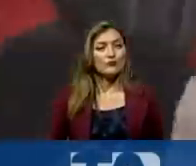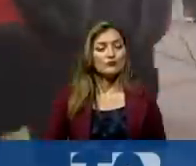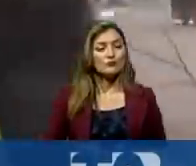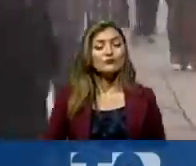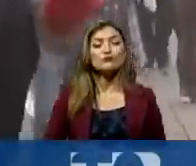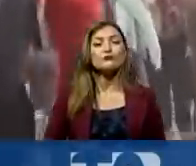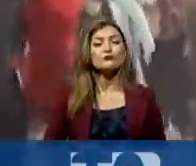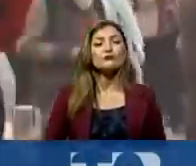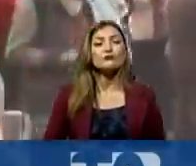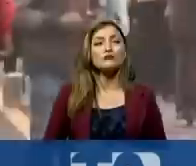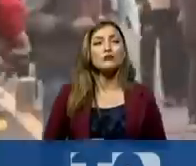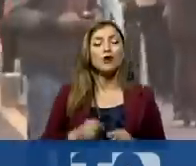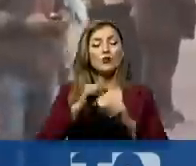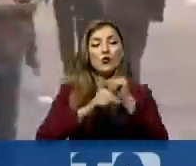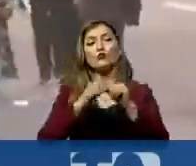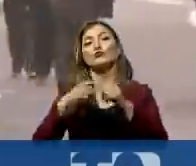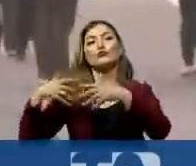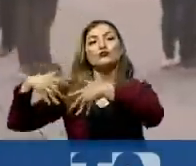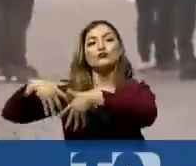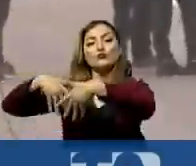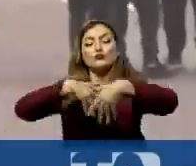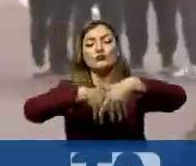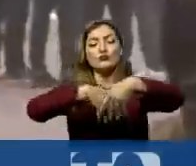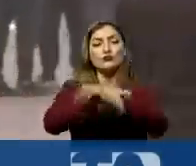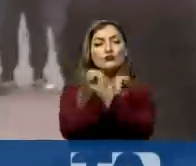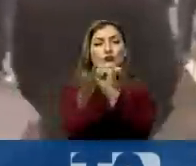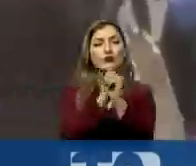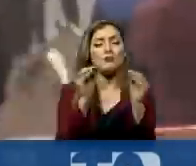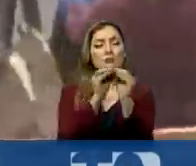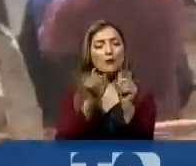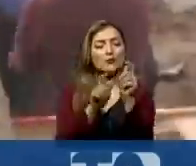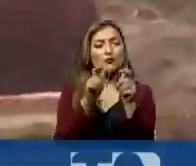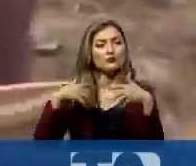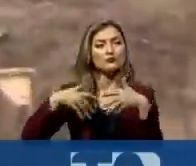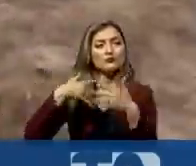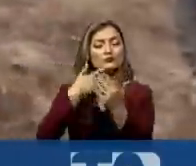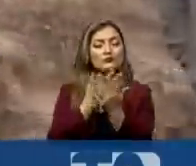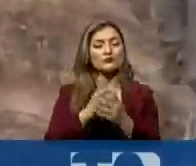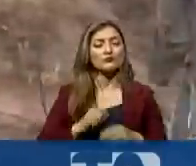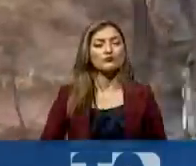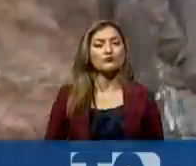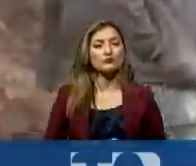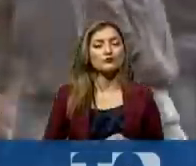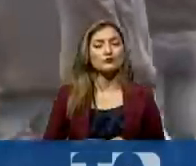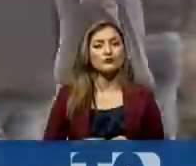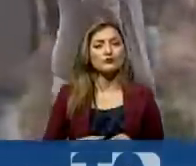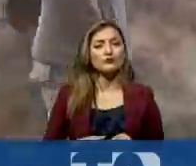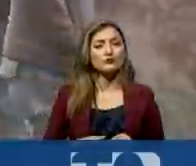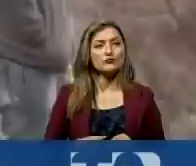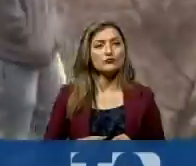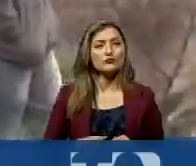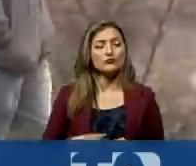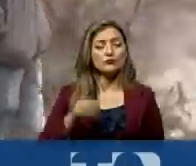poco durante el transcurso de la mañana más manifestantes y rechazando justamente en la detención de